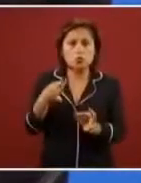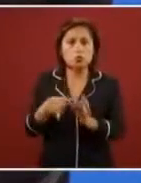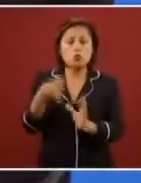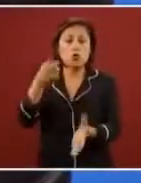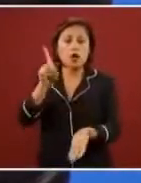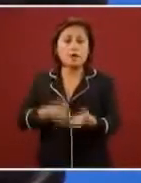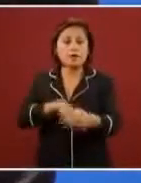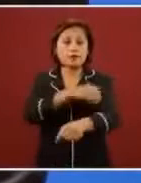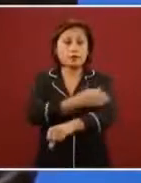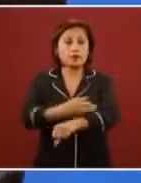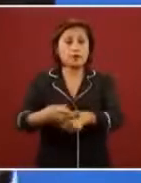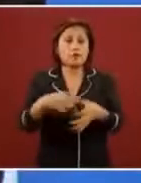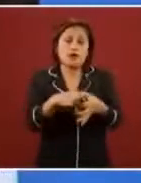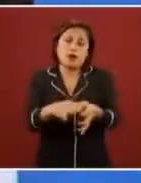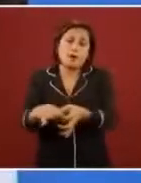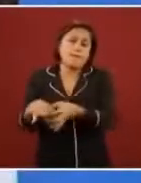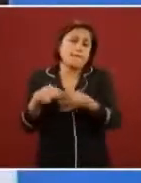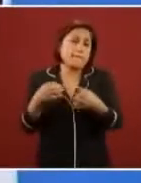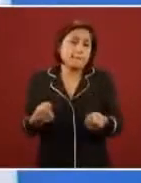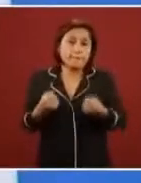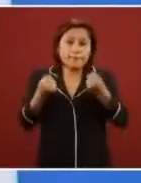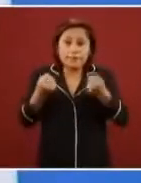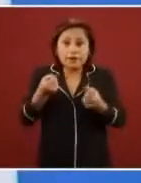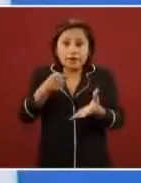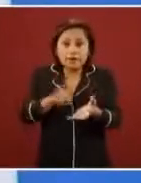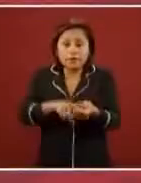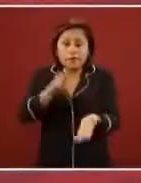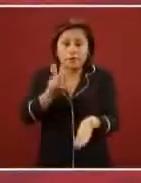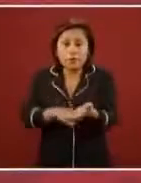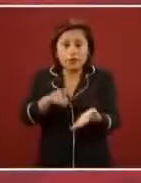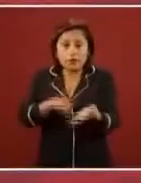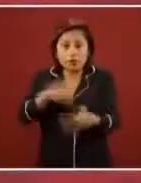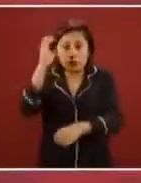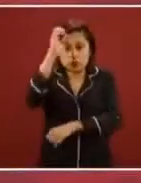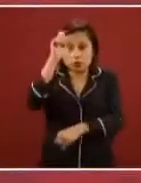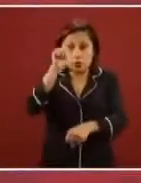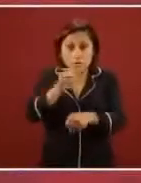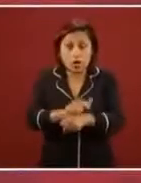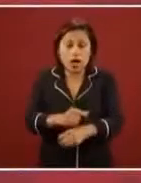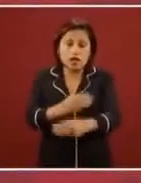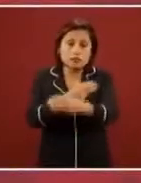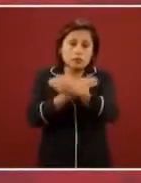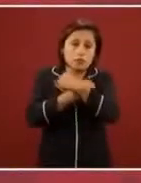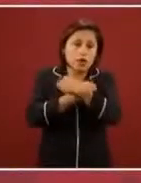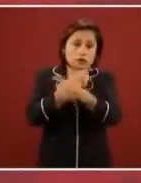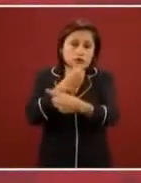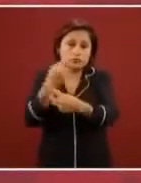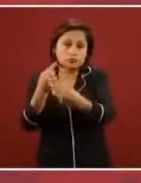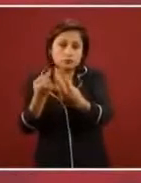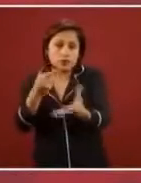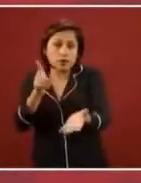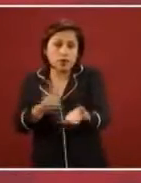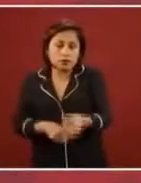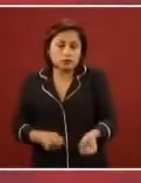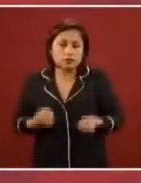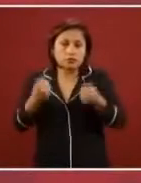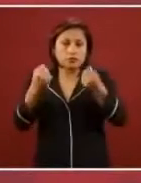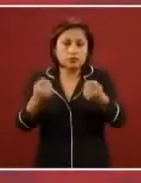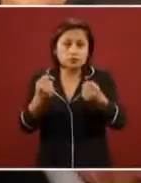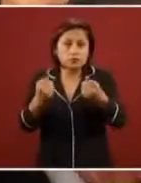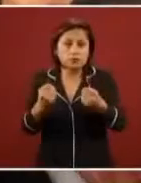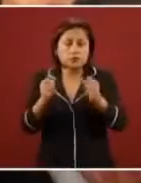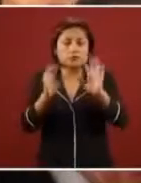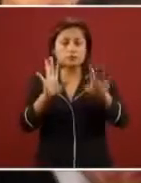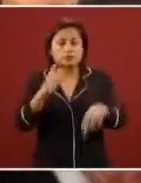familias, si se fortalecen los valores culturales, morales, espirituales, vamos a serenar al país. Sí, nadie quiere que le vaya mal, pero que haya resultados.